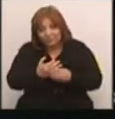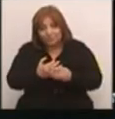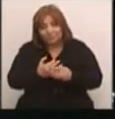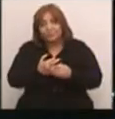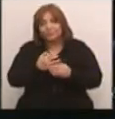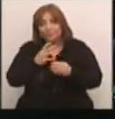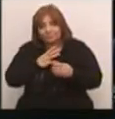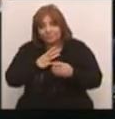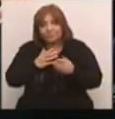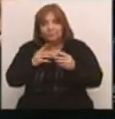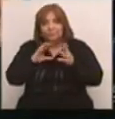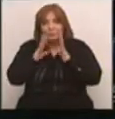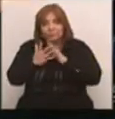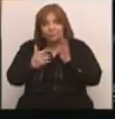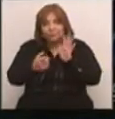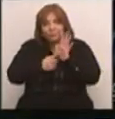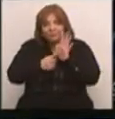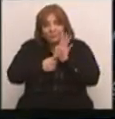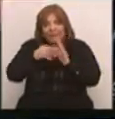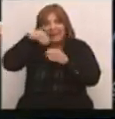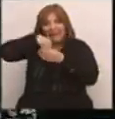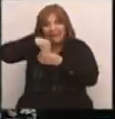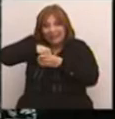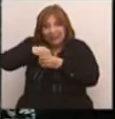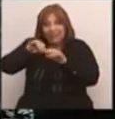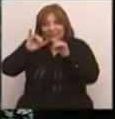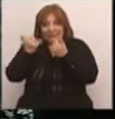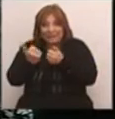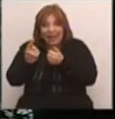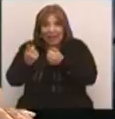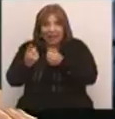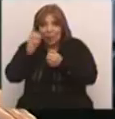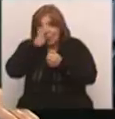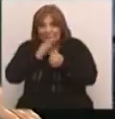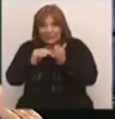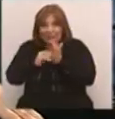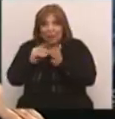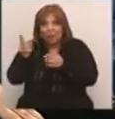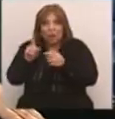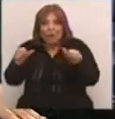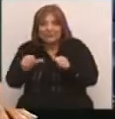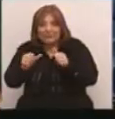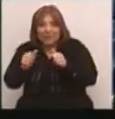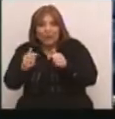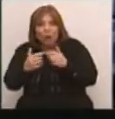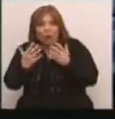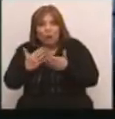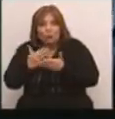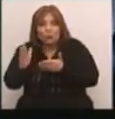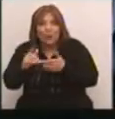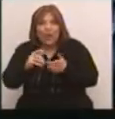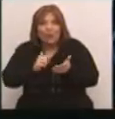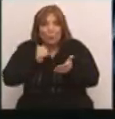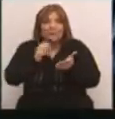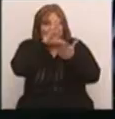por mecanismos, por un ordenamiento jurídico interno que está previsto en Brasil. No es que hicieron algo que esté fuera, y por eso también me parece